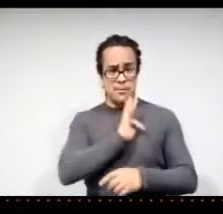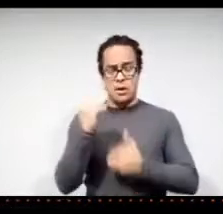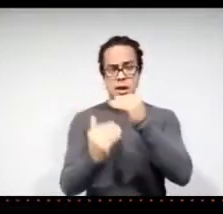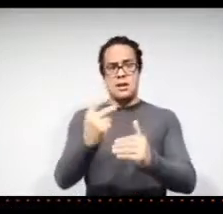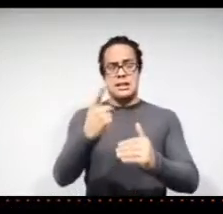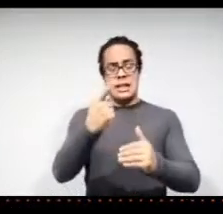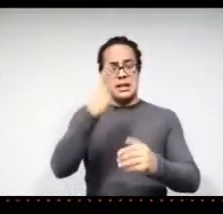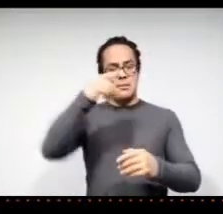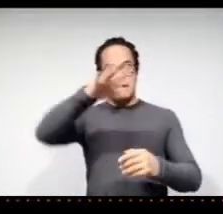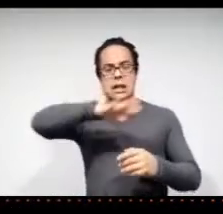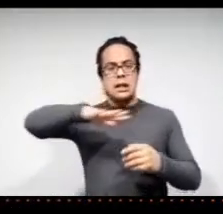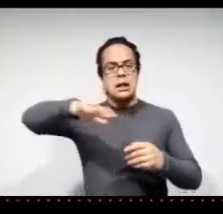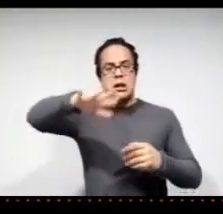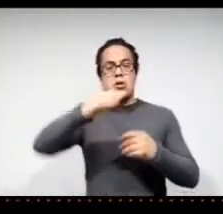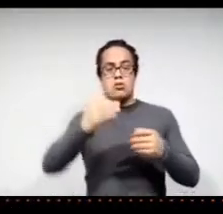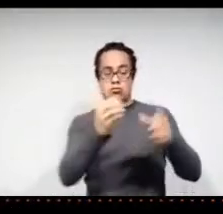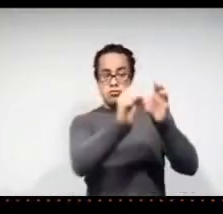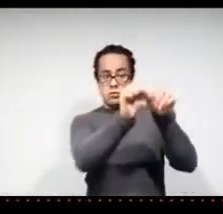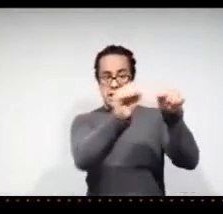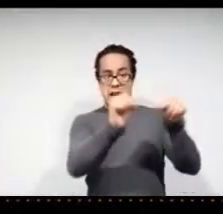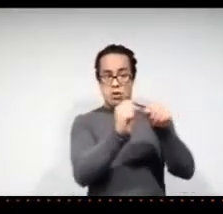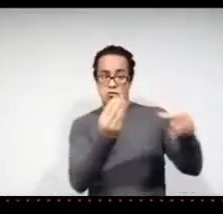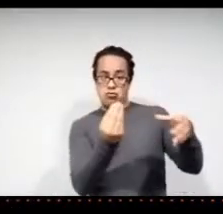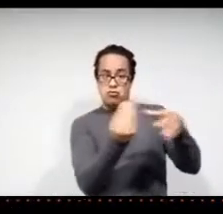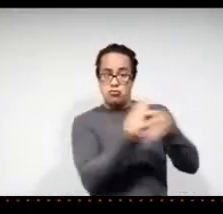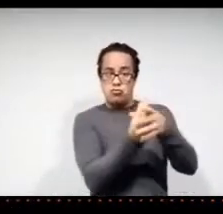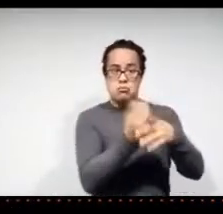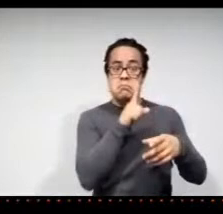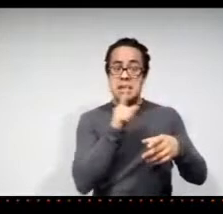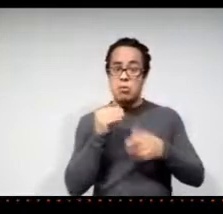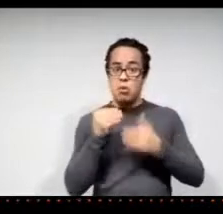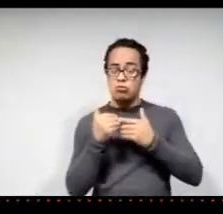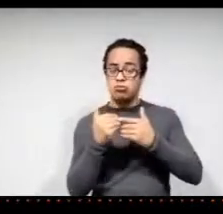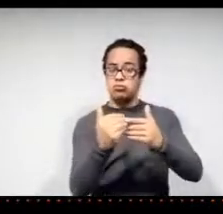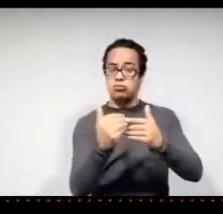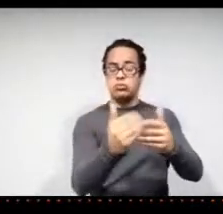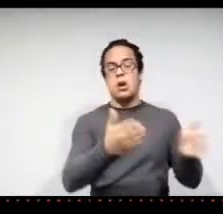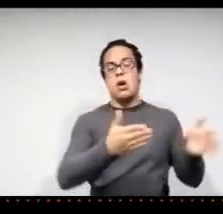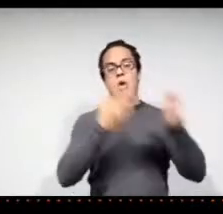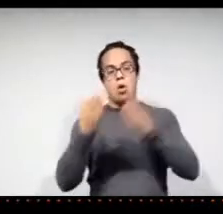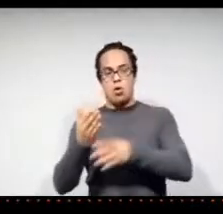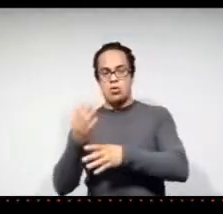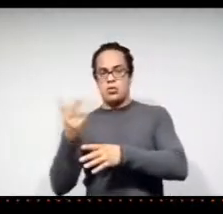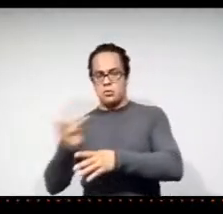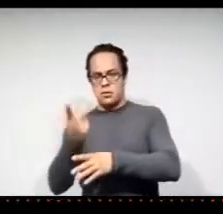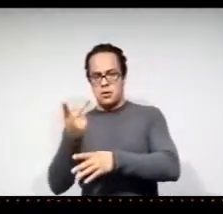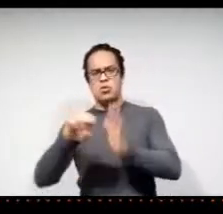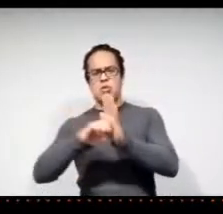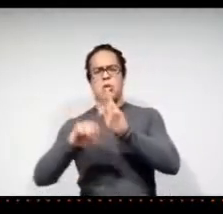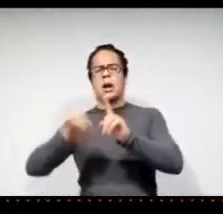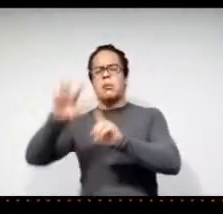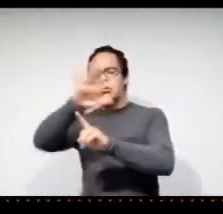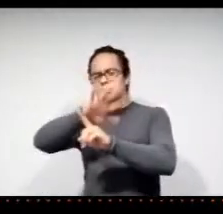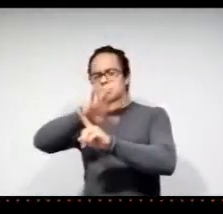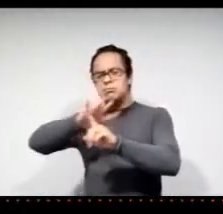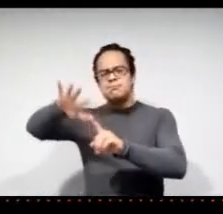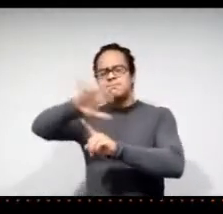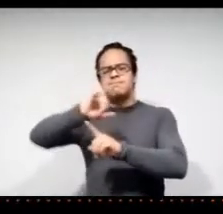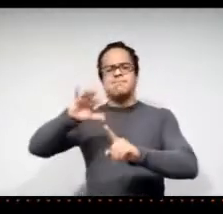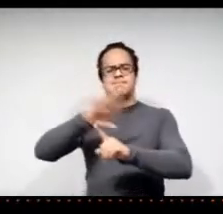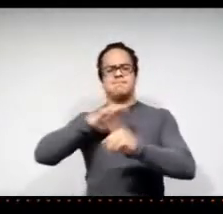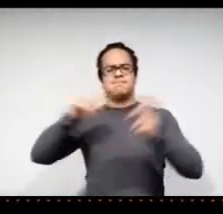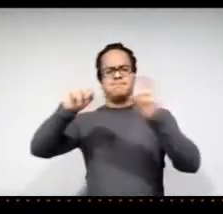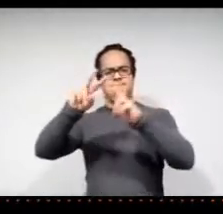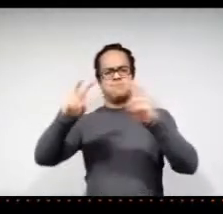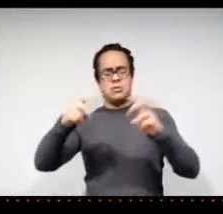mecanismo presencial, y segunda, ¿qué otros elementos de la periferia están conscientes